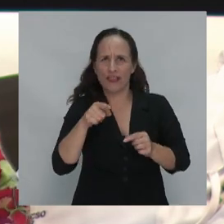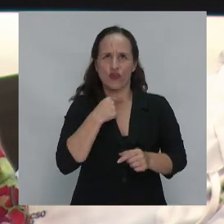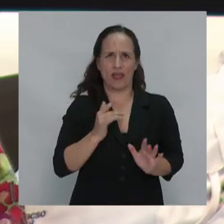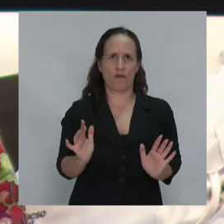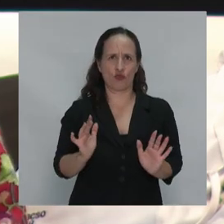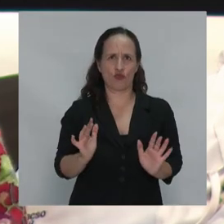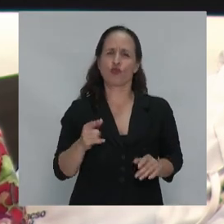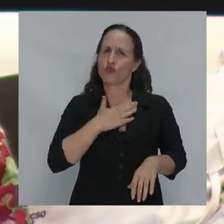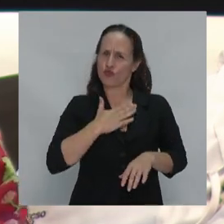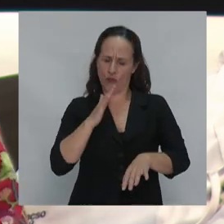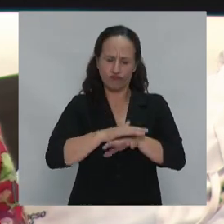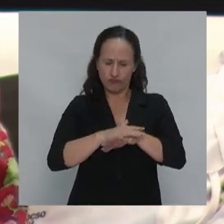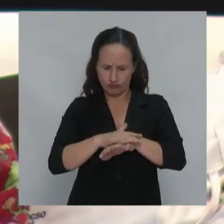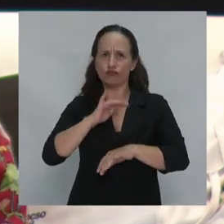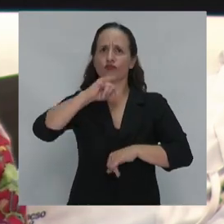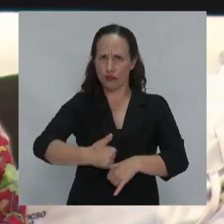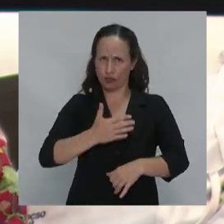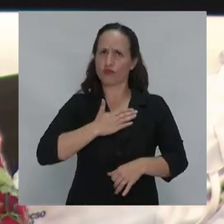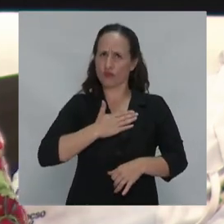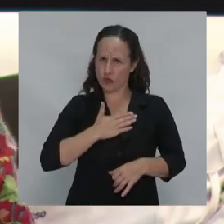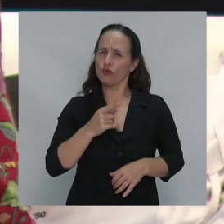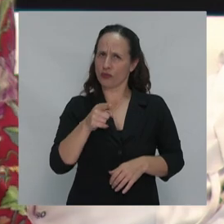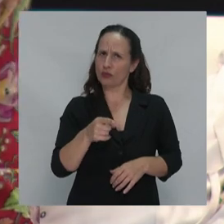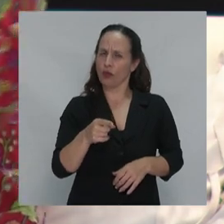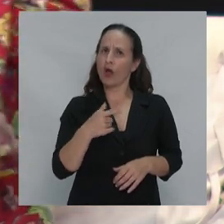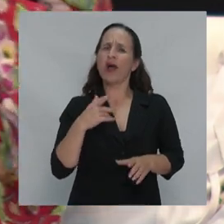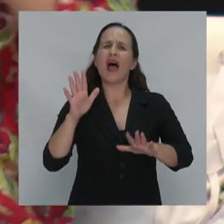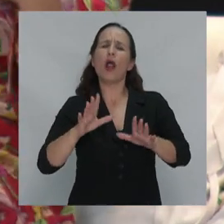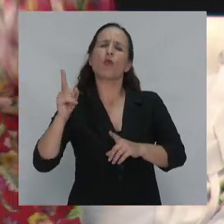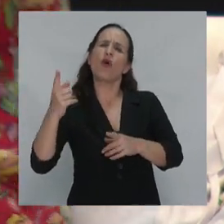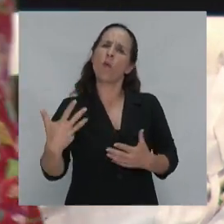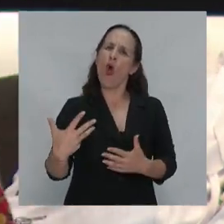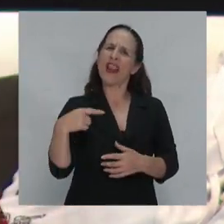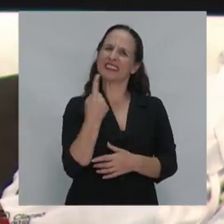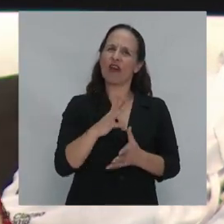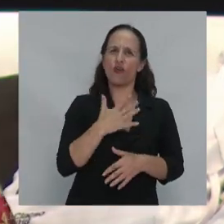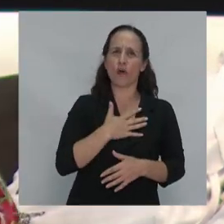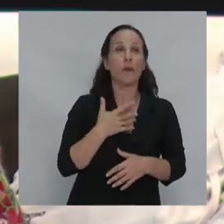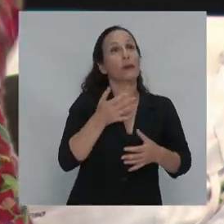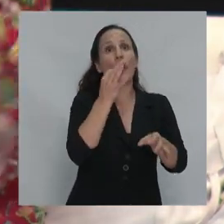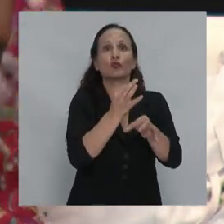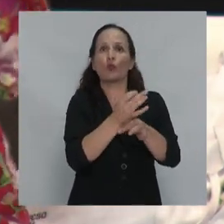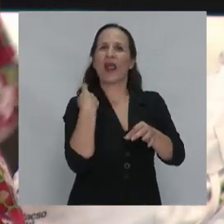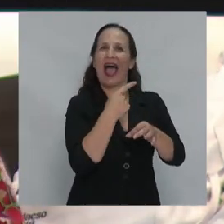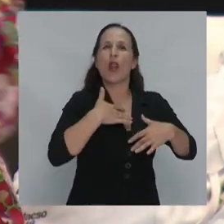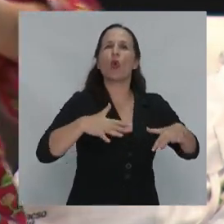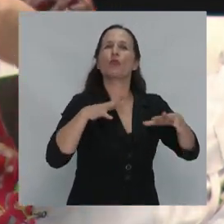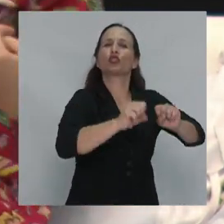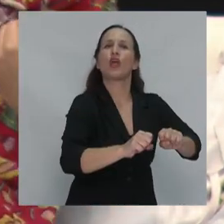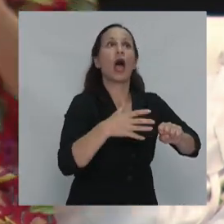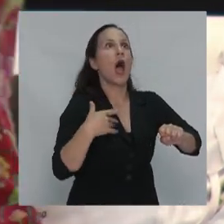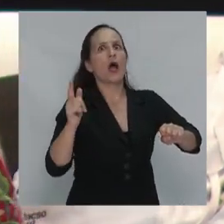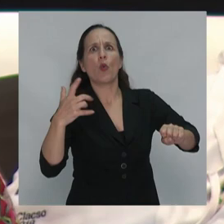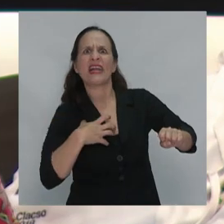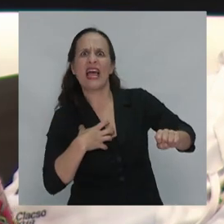asumo ese compromiso. Y eso es lo que les molesta. Por momentos dicen que son otras cosas. Por ejemplo, tomamos la escuela y dicen, no, hay la pérdida de clases.